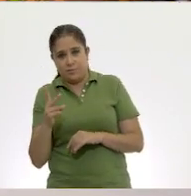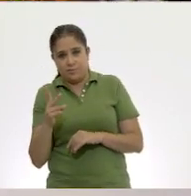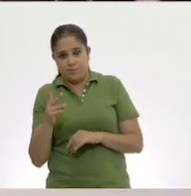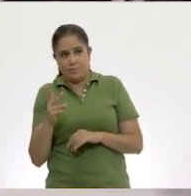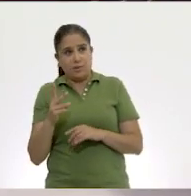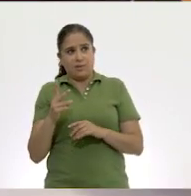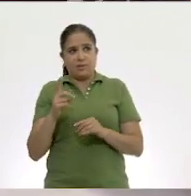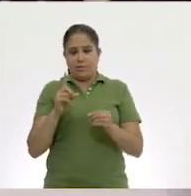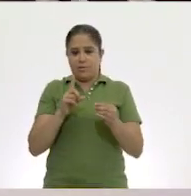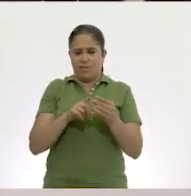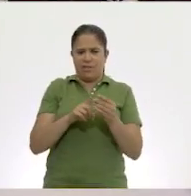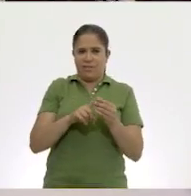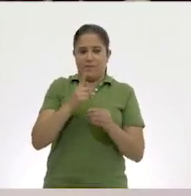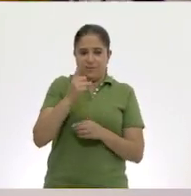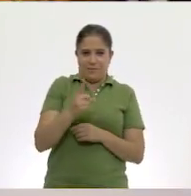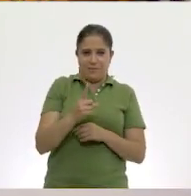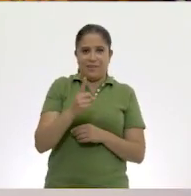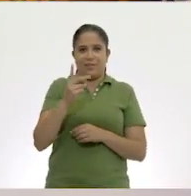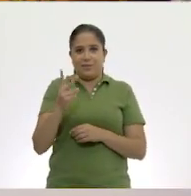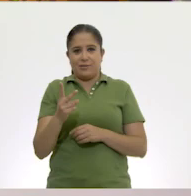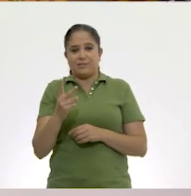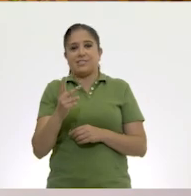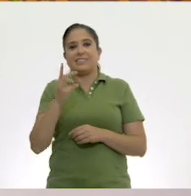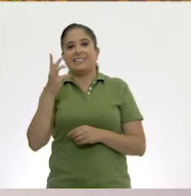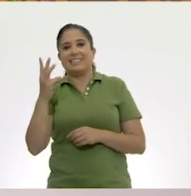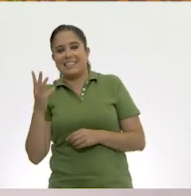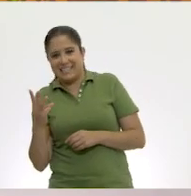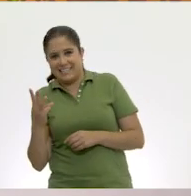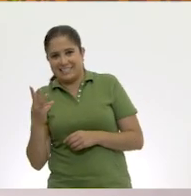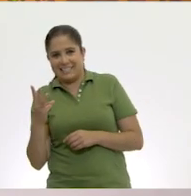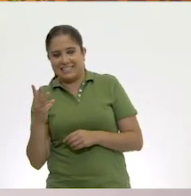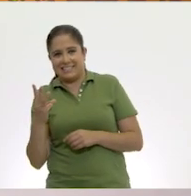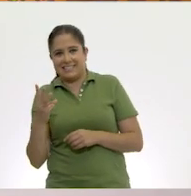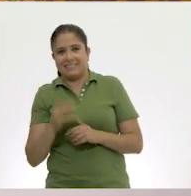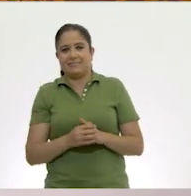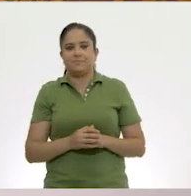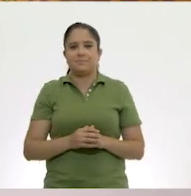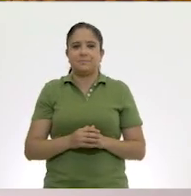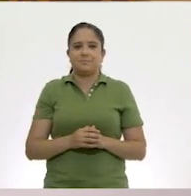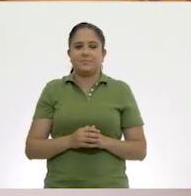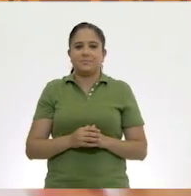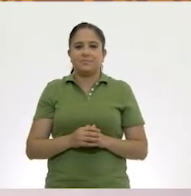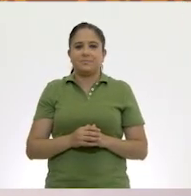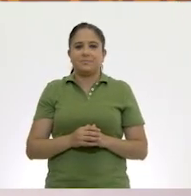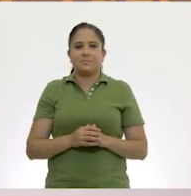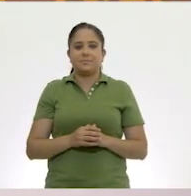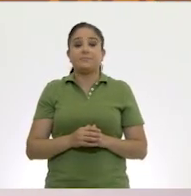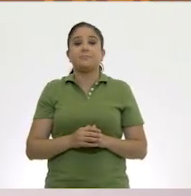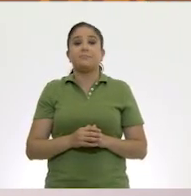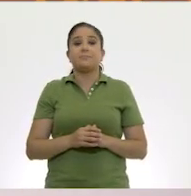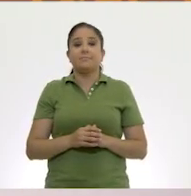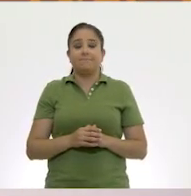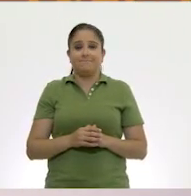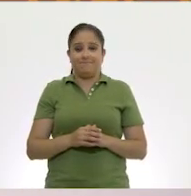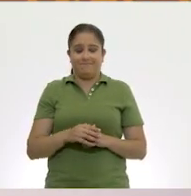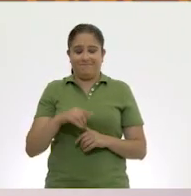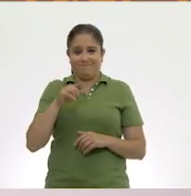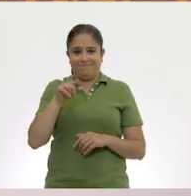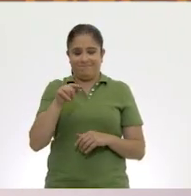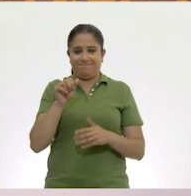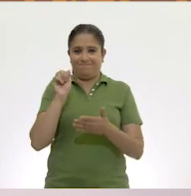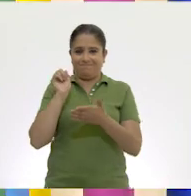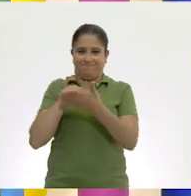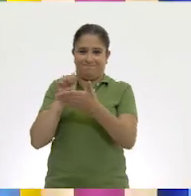hoy donde estaba 1 2 3 y hay que tocar la puerta